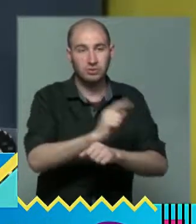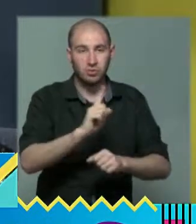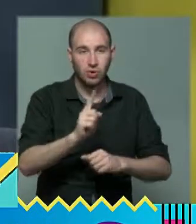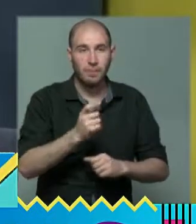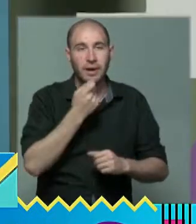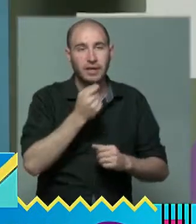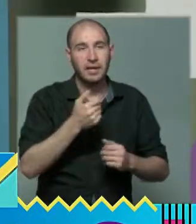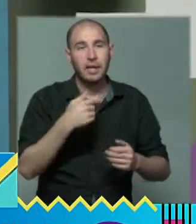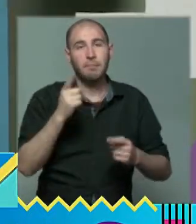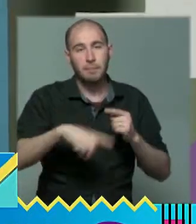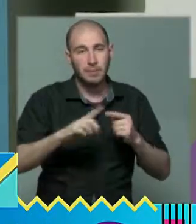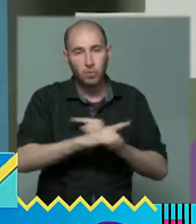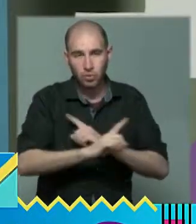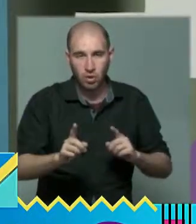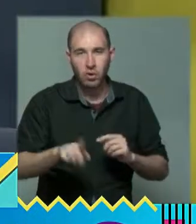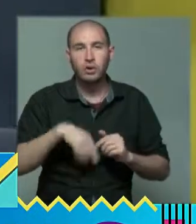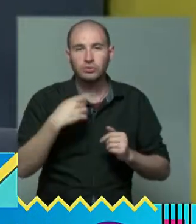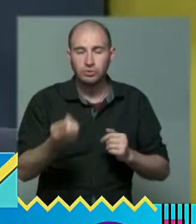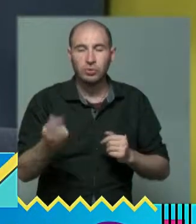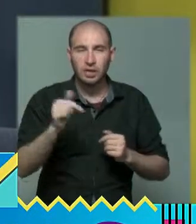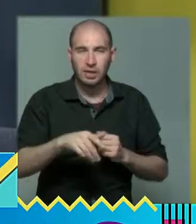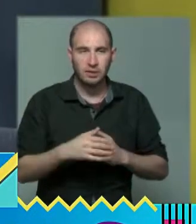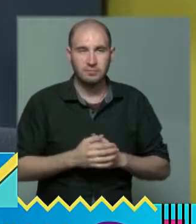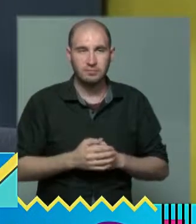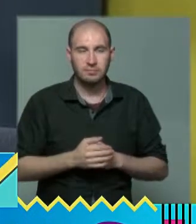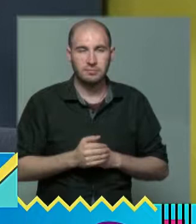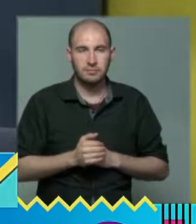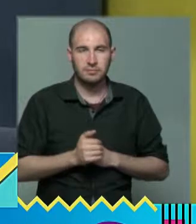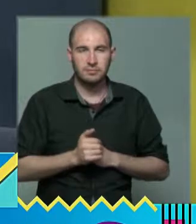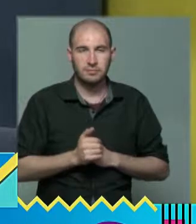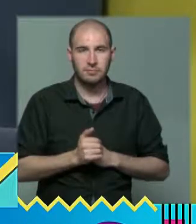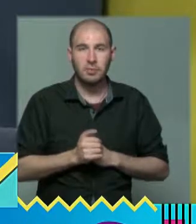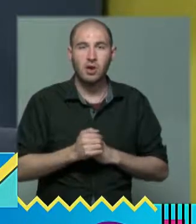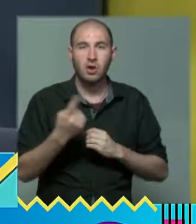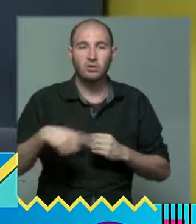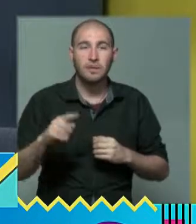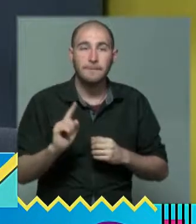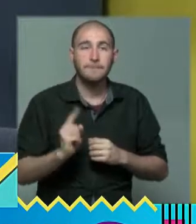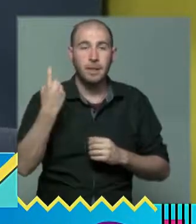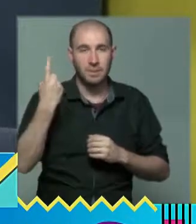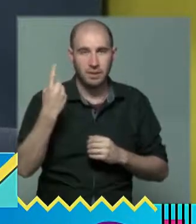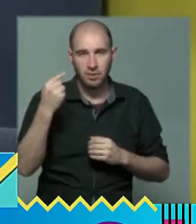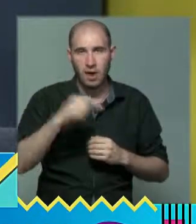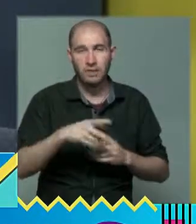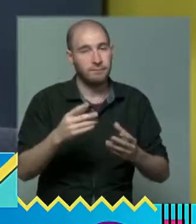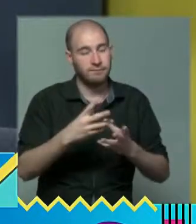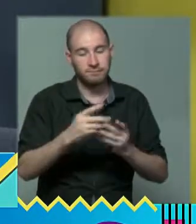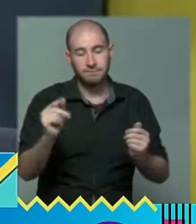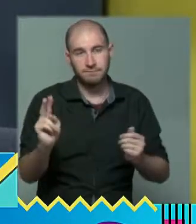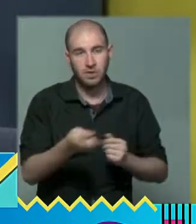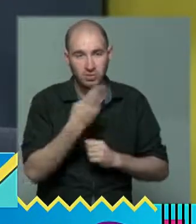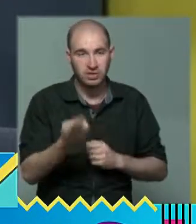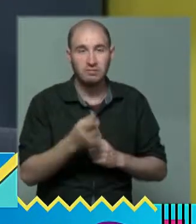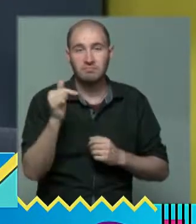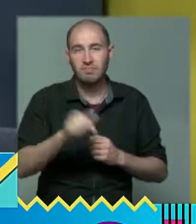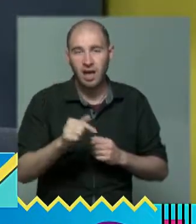para evitar la sino el reincidencia, después. sino que ellos puedan tener y esto fue lo primero que dejó de funcionar. Bien. Entonces hoy no